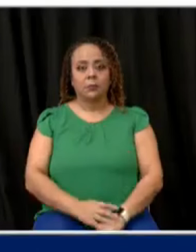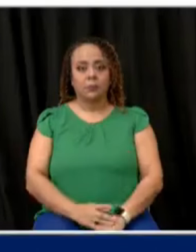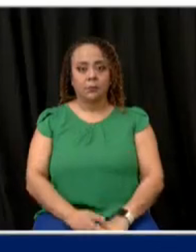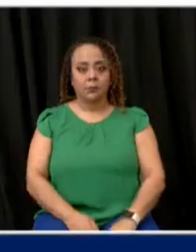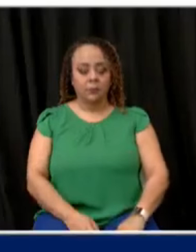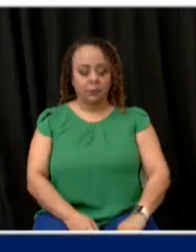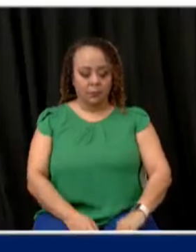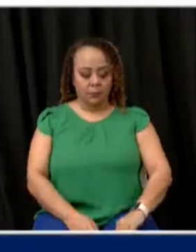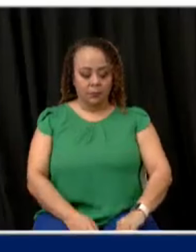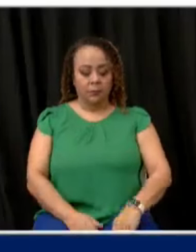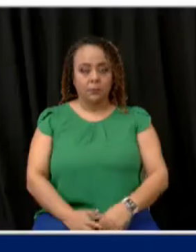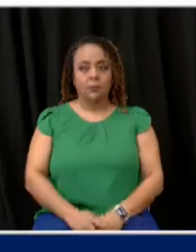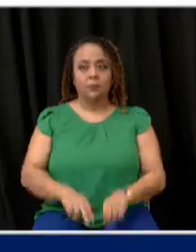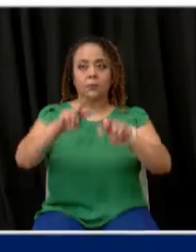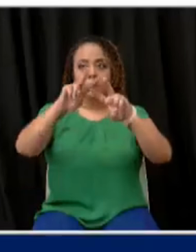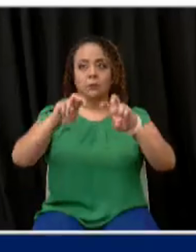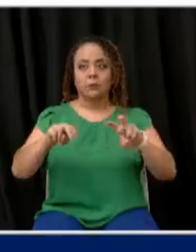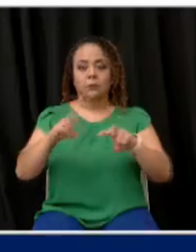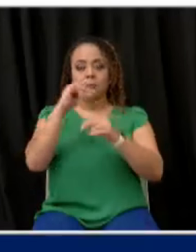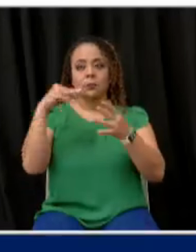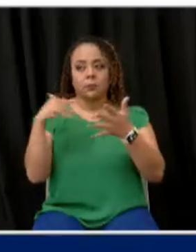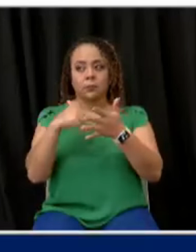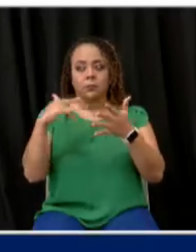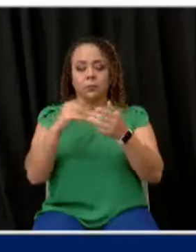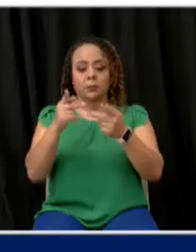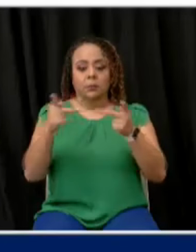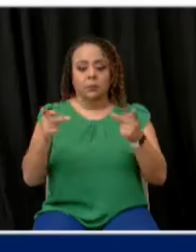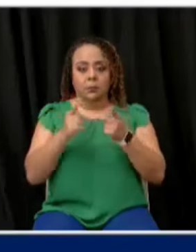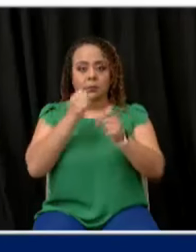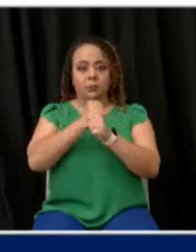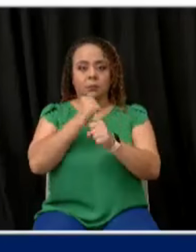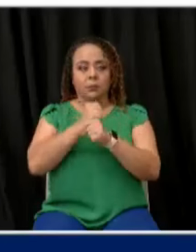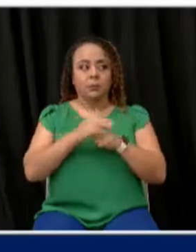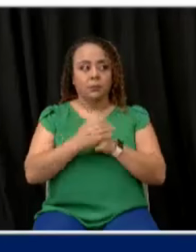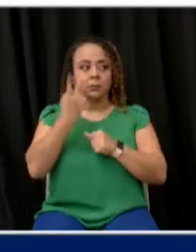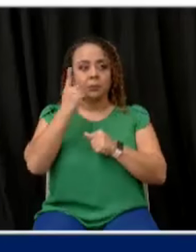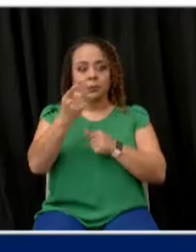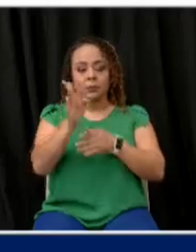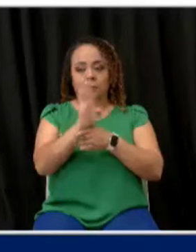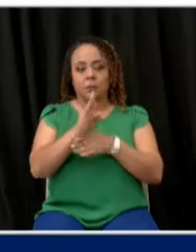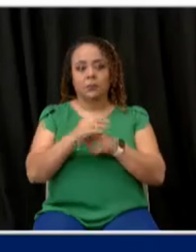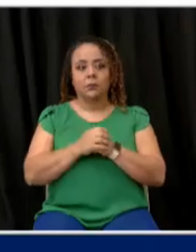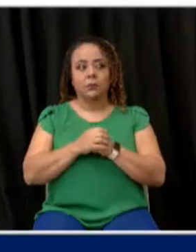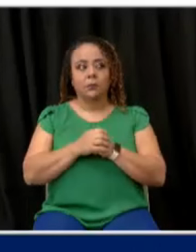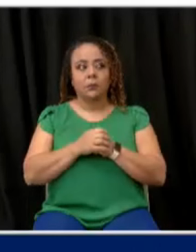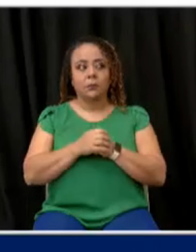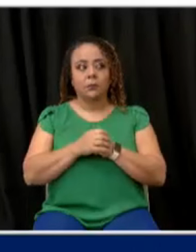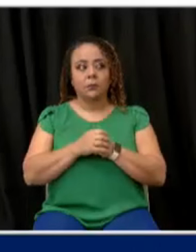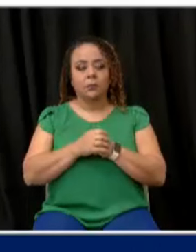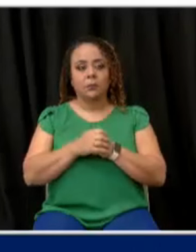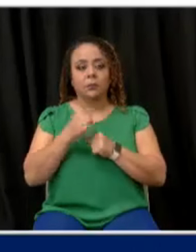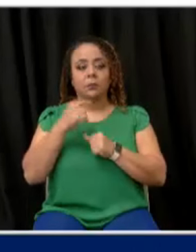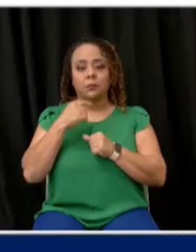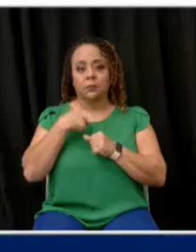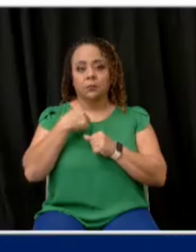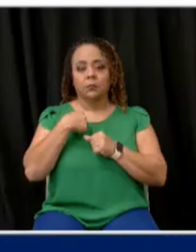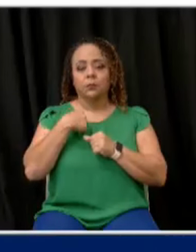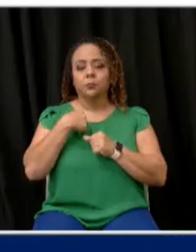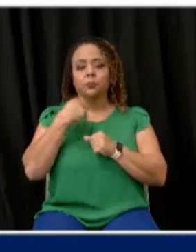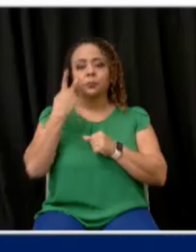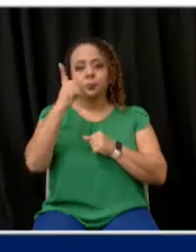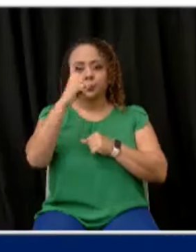lo que es el análisis y estudio de los puestos de trabajo, ven esa lámina que se la tomé a un ingeniero, a un